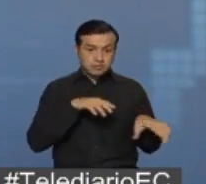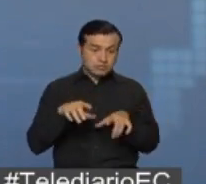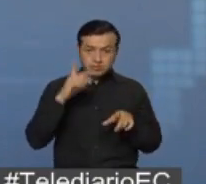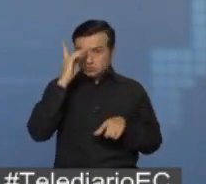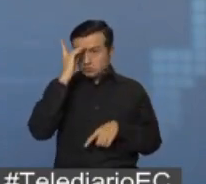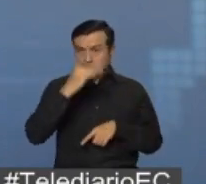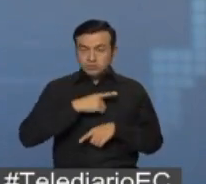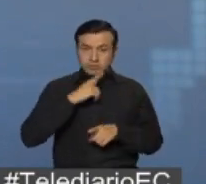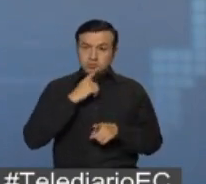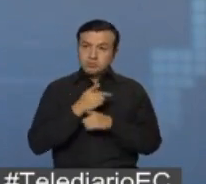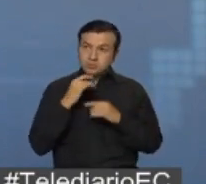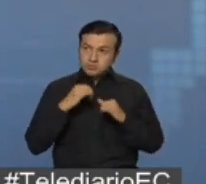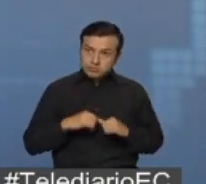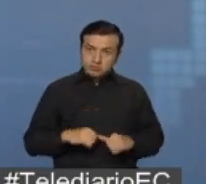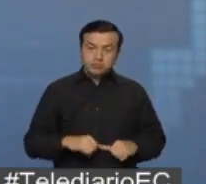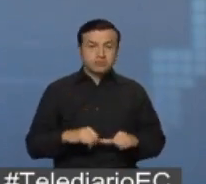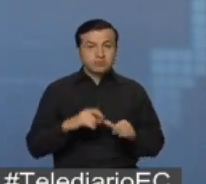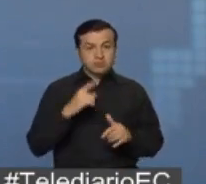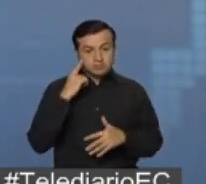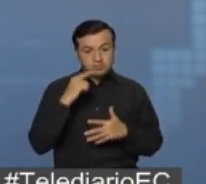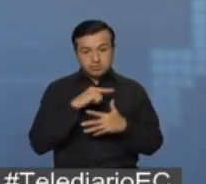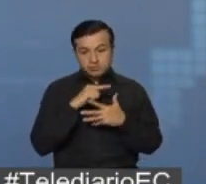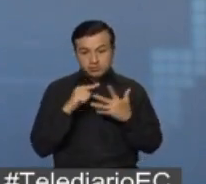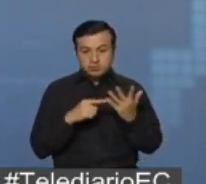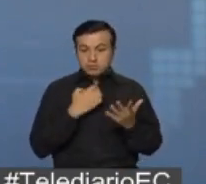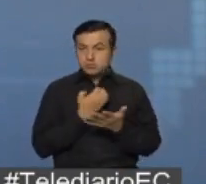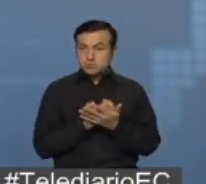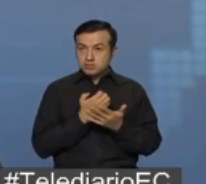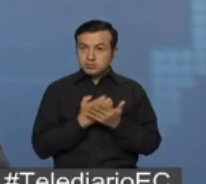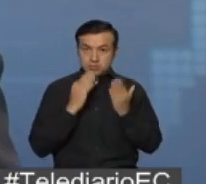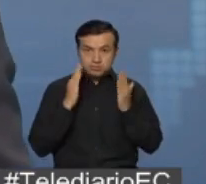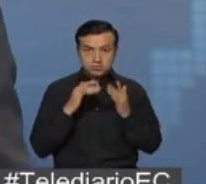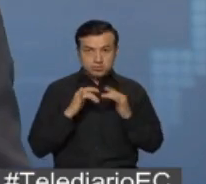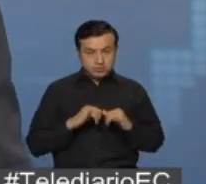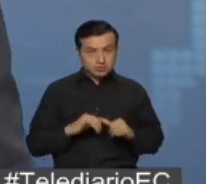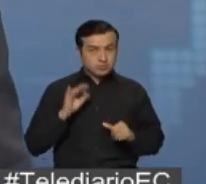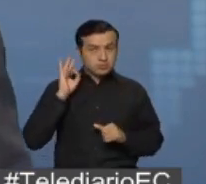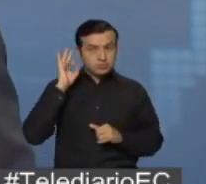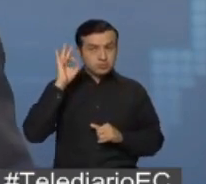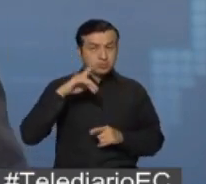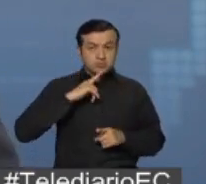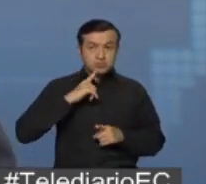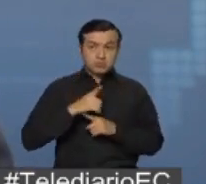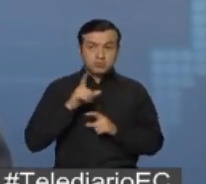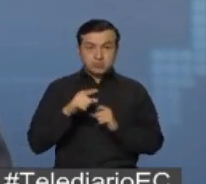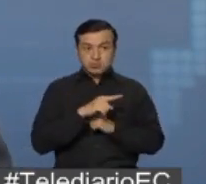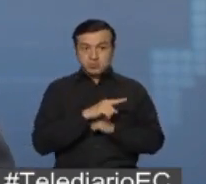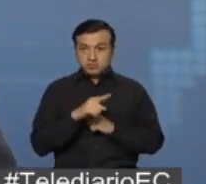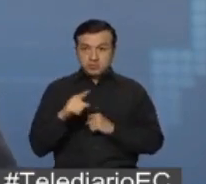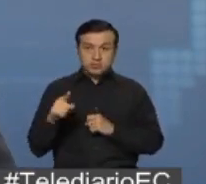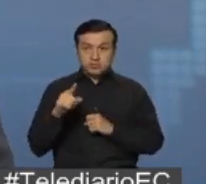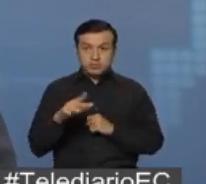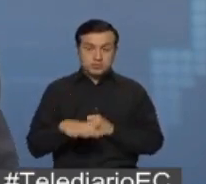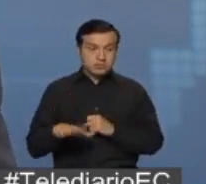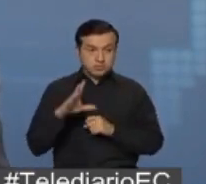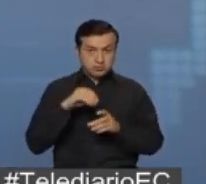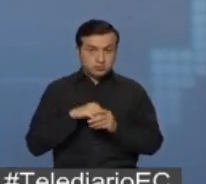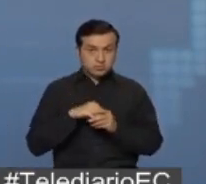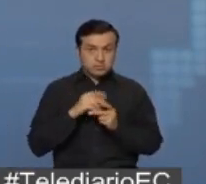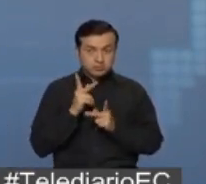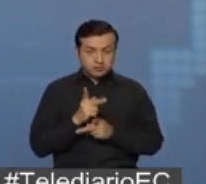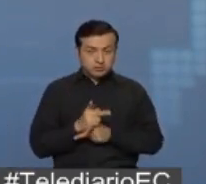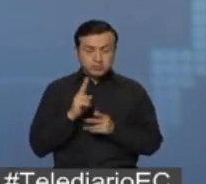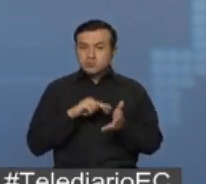y decisiones que permitan también enfrentar el tema económico y la estabilidad a futuro de la población que tiene que regirse ahora estas medidas